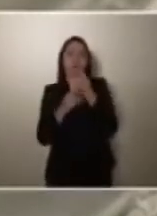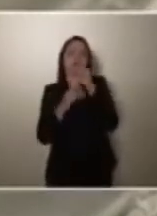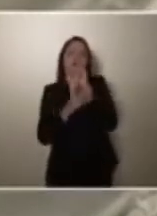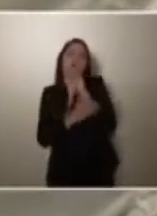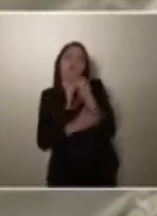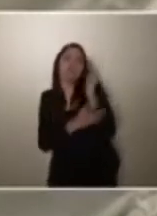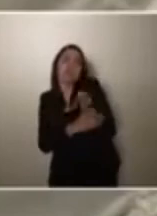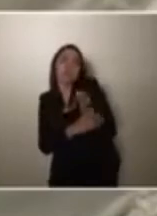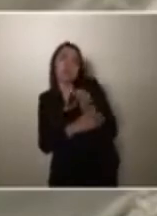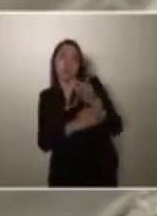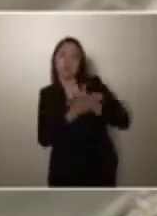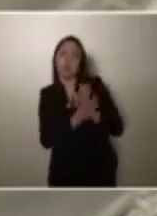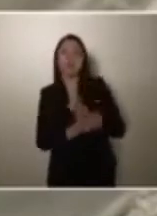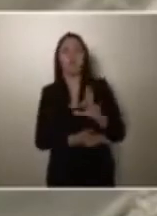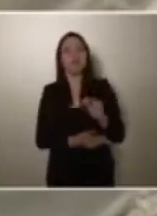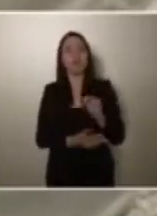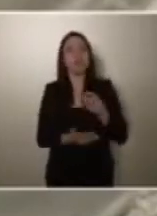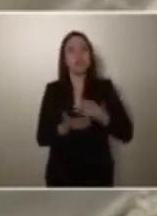ataques.